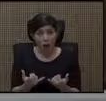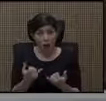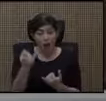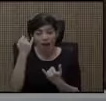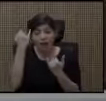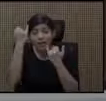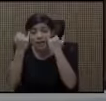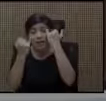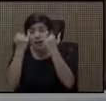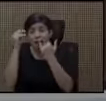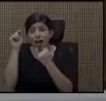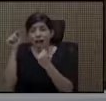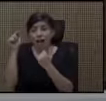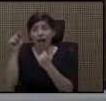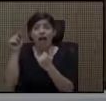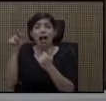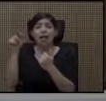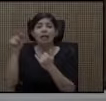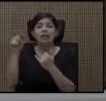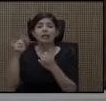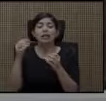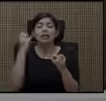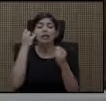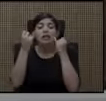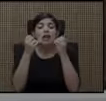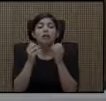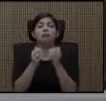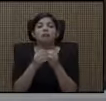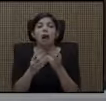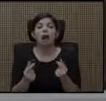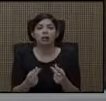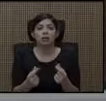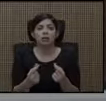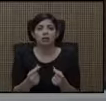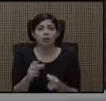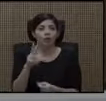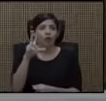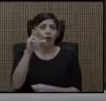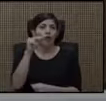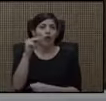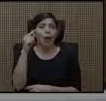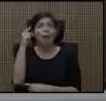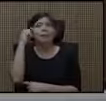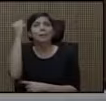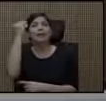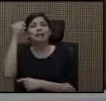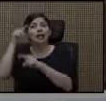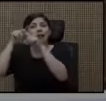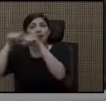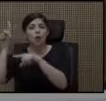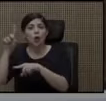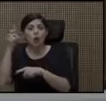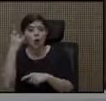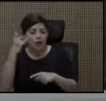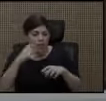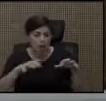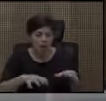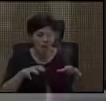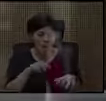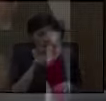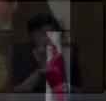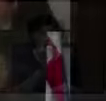se ha tornado en la mecanización de las ideas y no en el ejercicio del pensamiento por eso